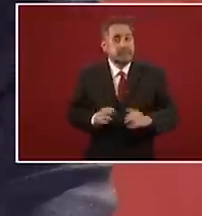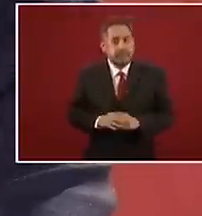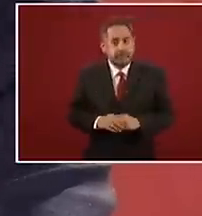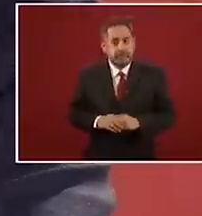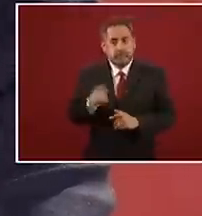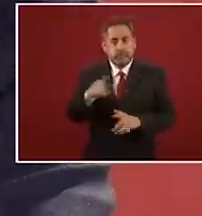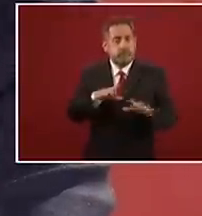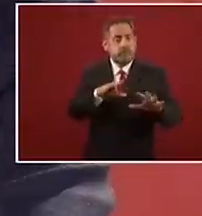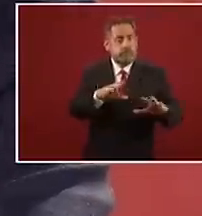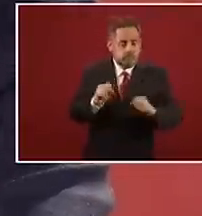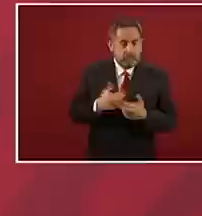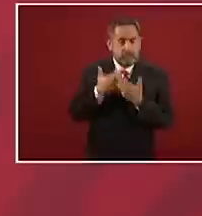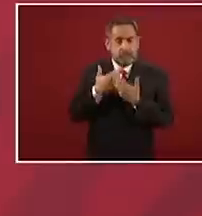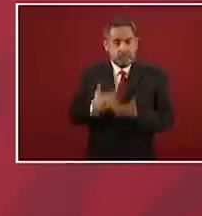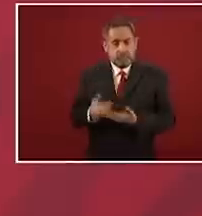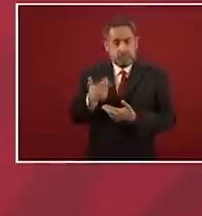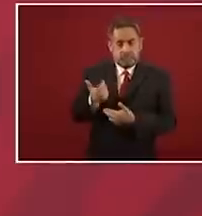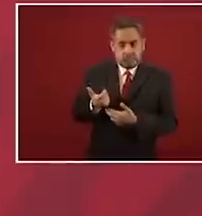consiguió fondos